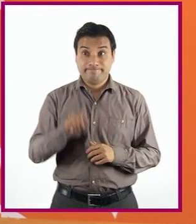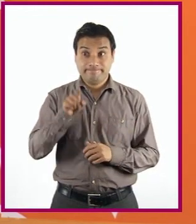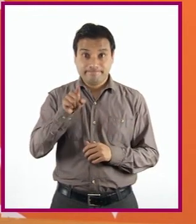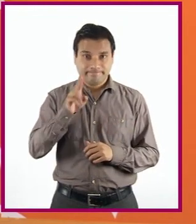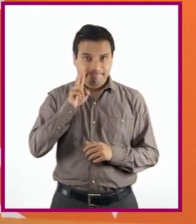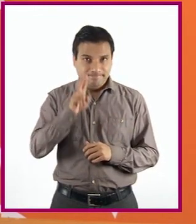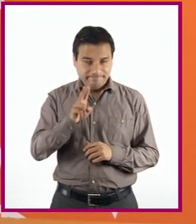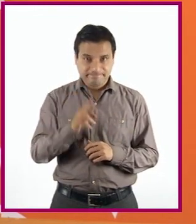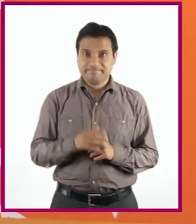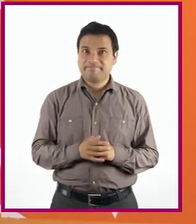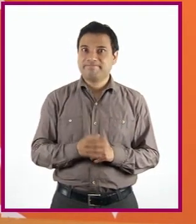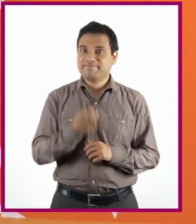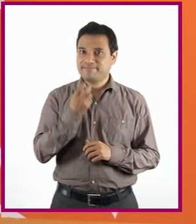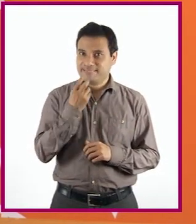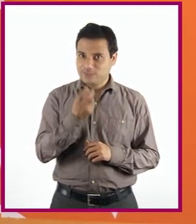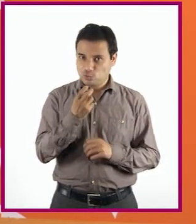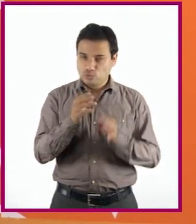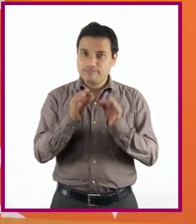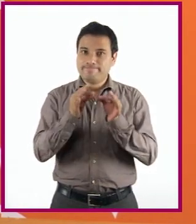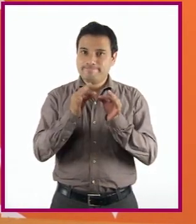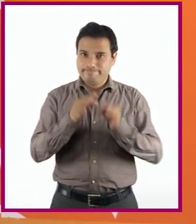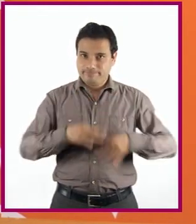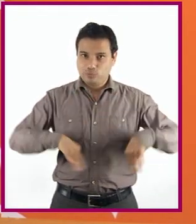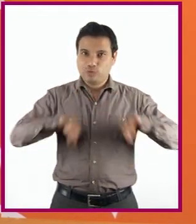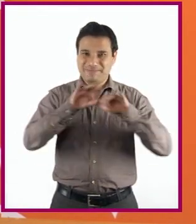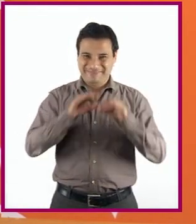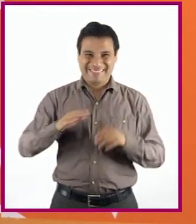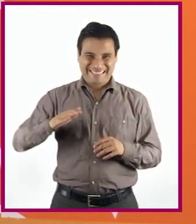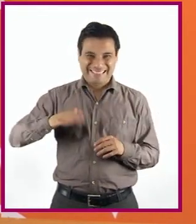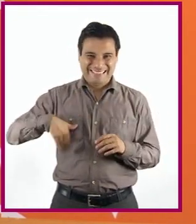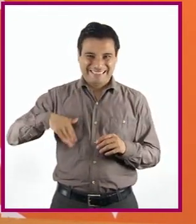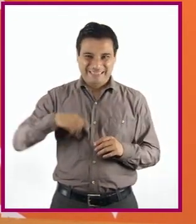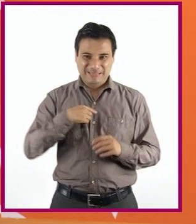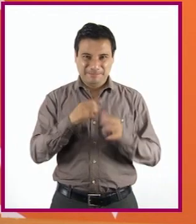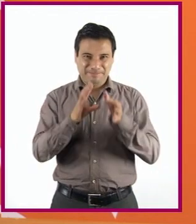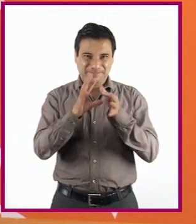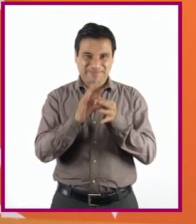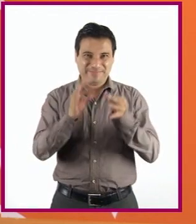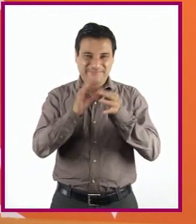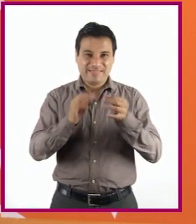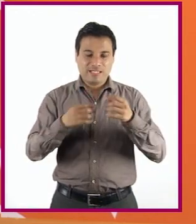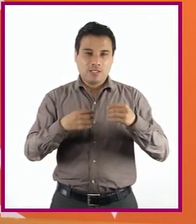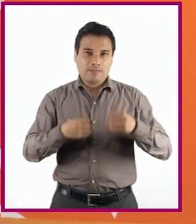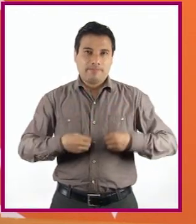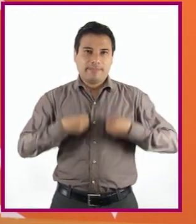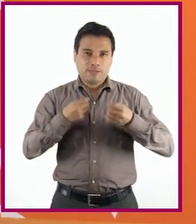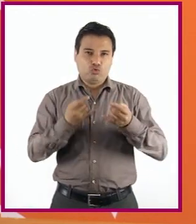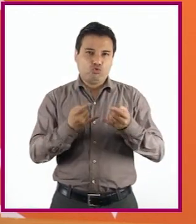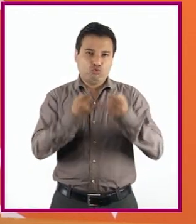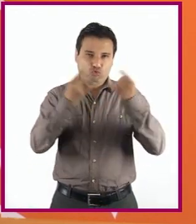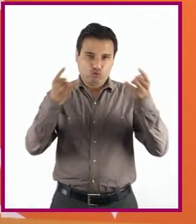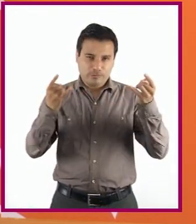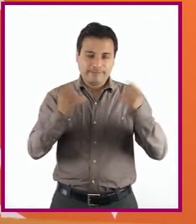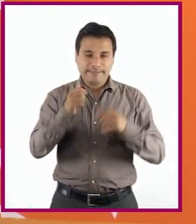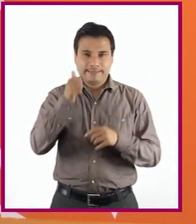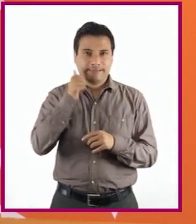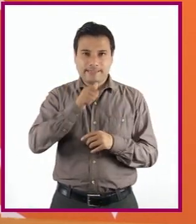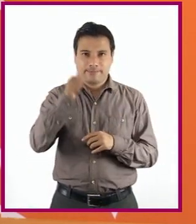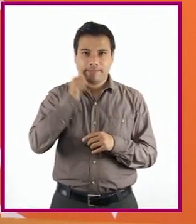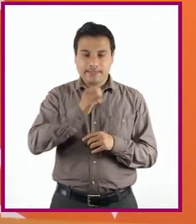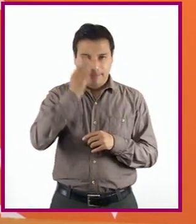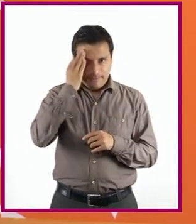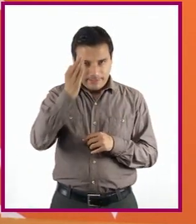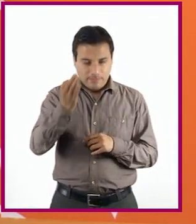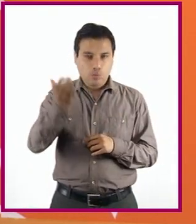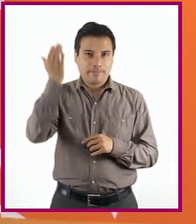de esto, ya que como dijimos antes, las autobiografías se van relatando en pasado o pretérito y por medio de algunas